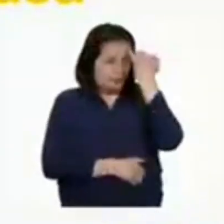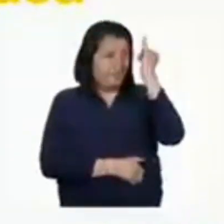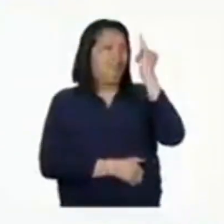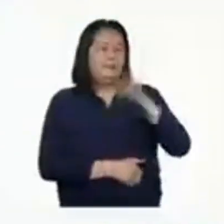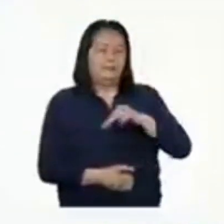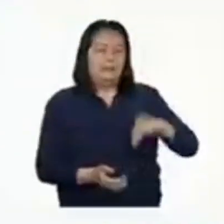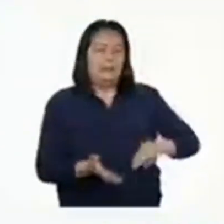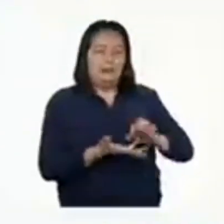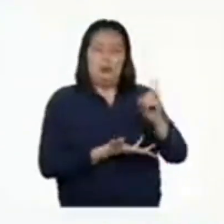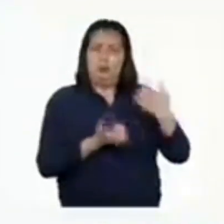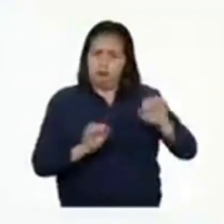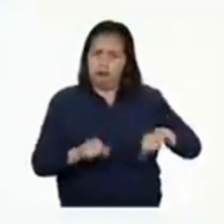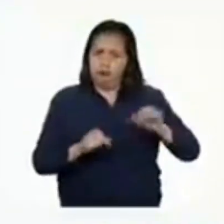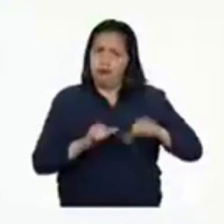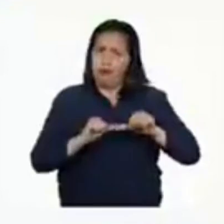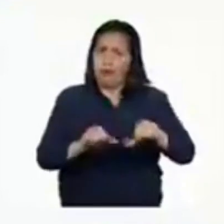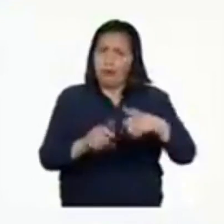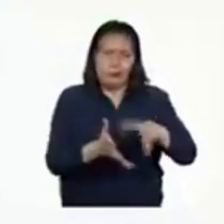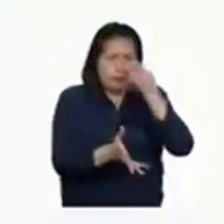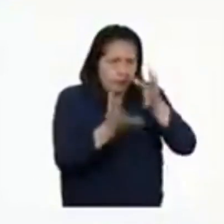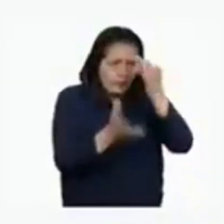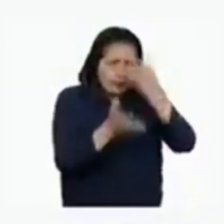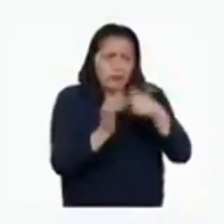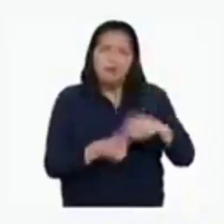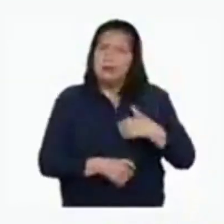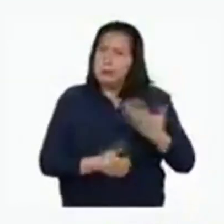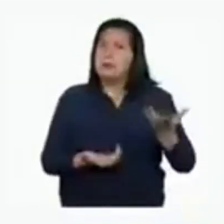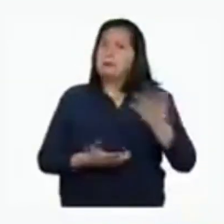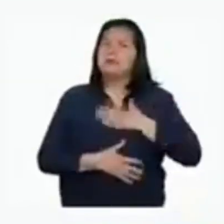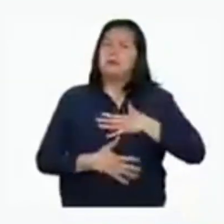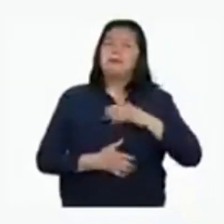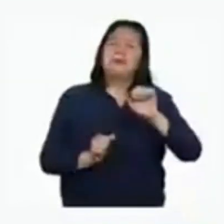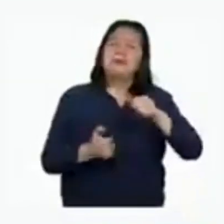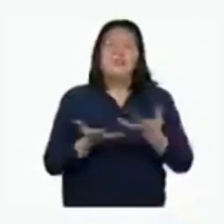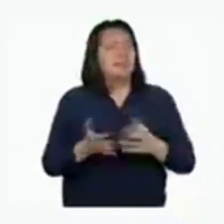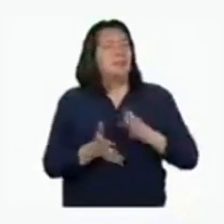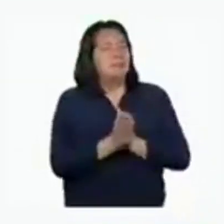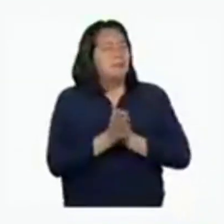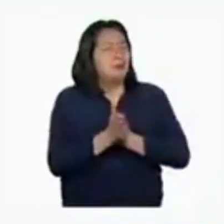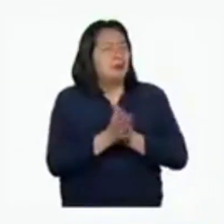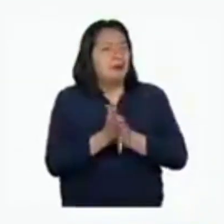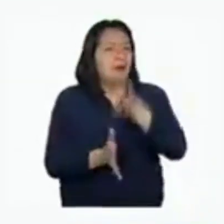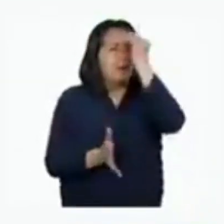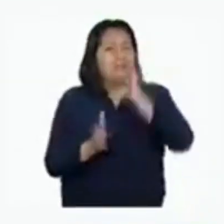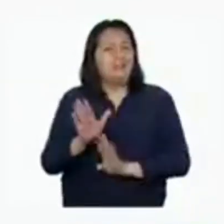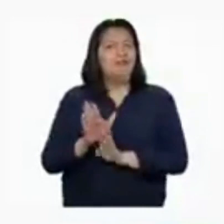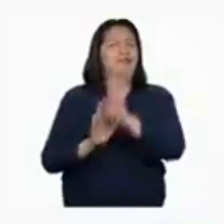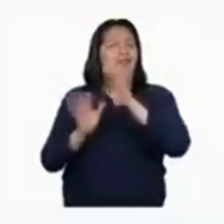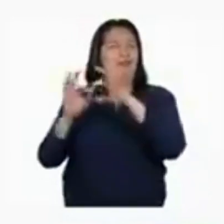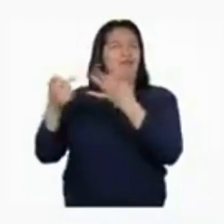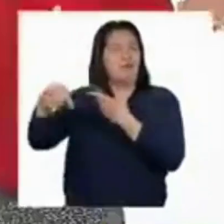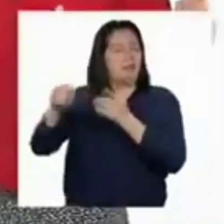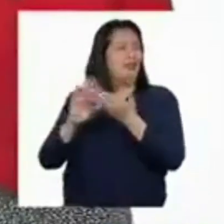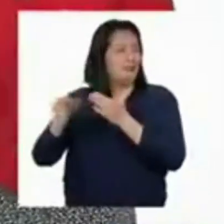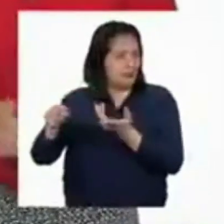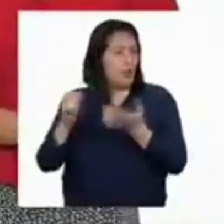del Ministerio de Educación para seguir desarrollando aprendizajes que nos sirven, nos divierten y nos motivan para aprender y crecer con nuestra familia y